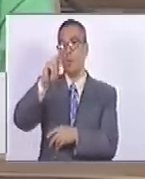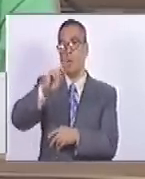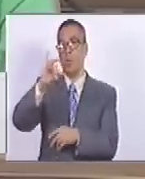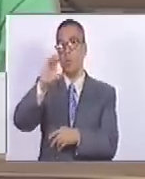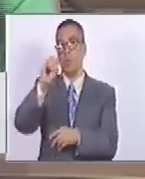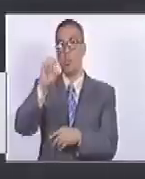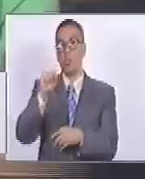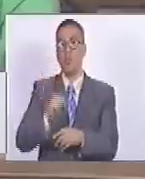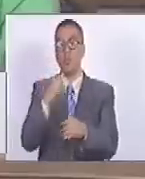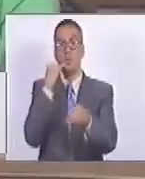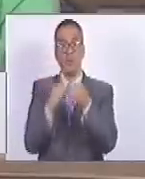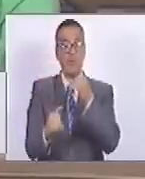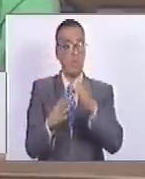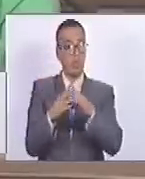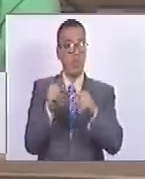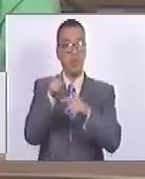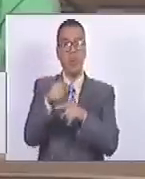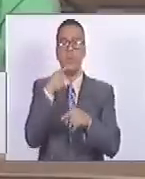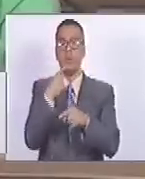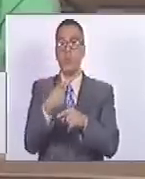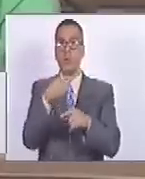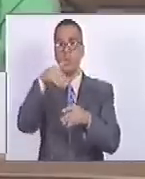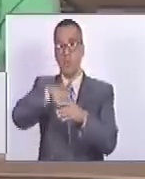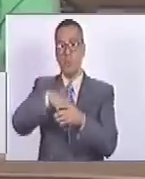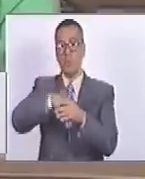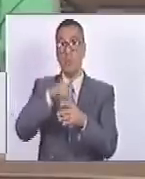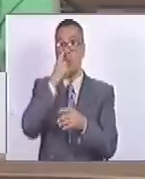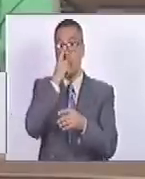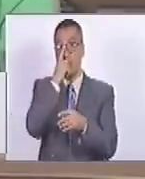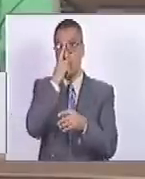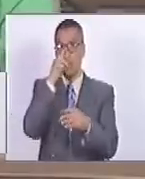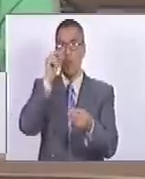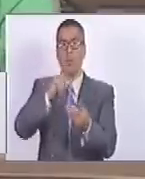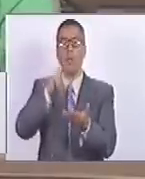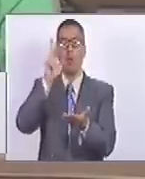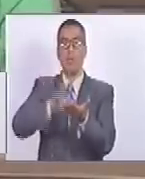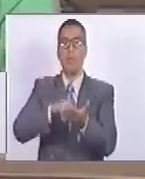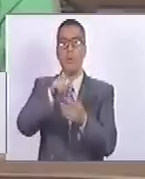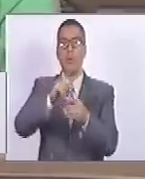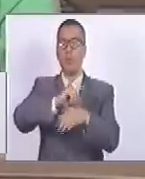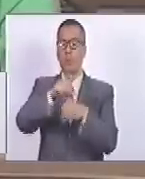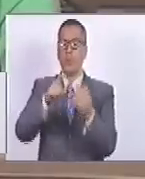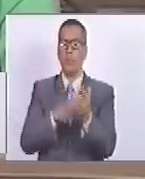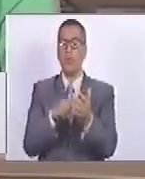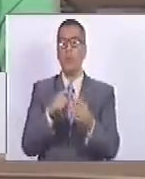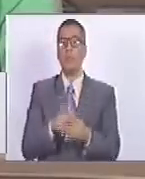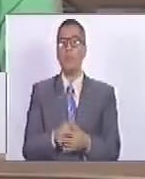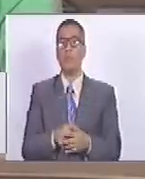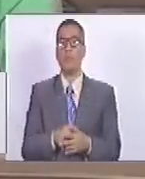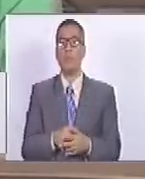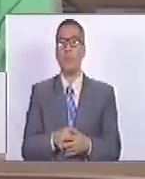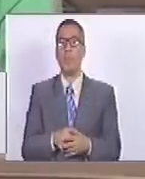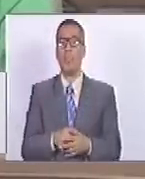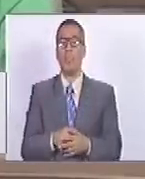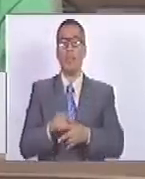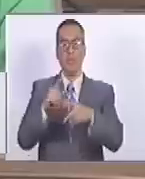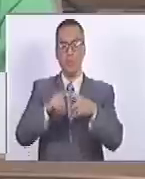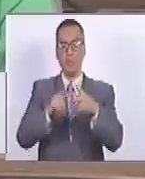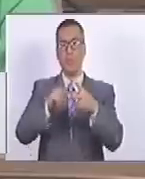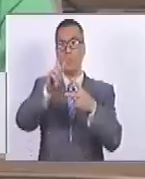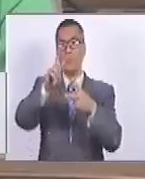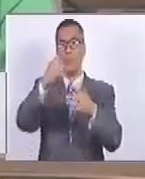Ríos. Finalizadas las intervenciones y sometido a votación, resultó aprobado por mayoría calificada.